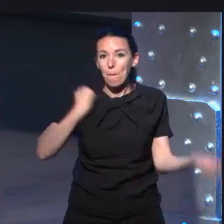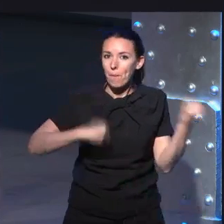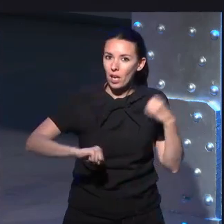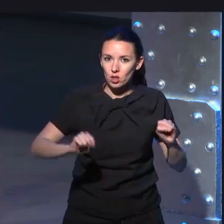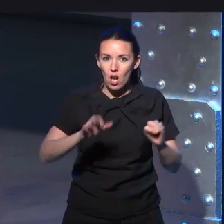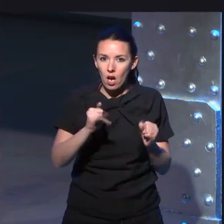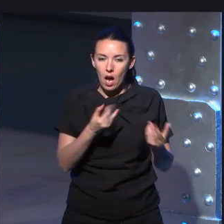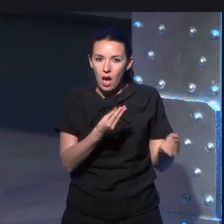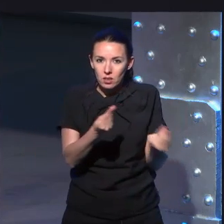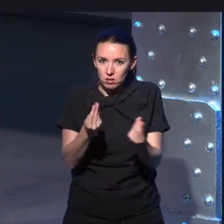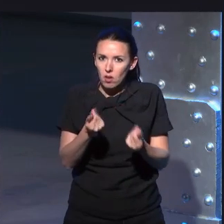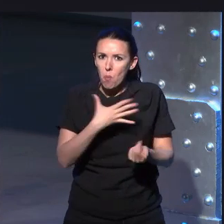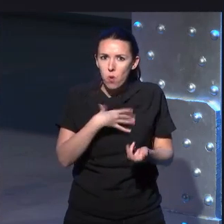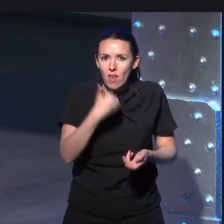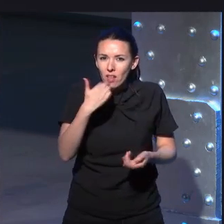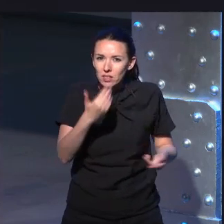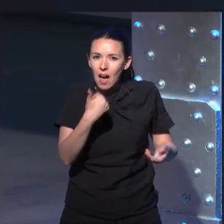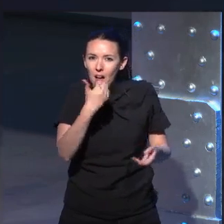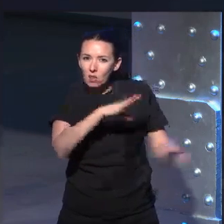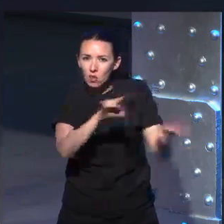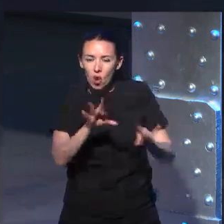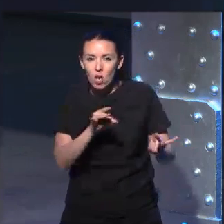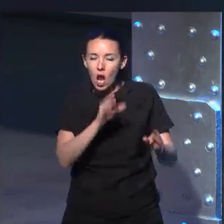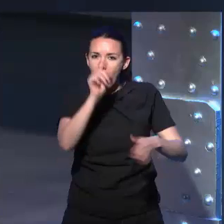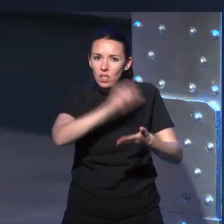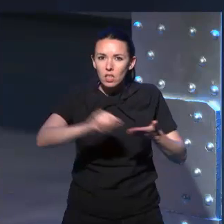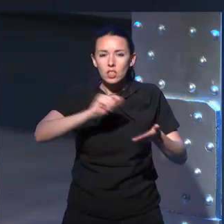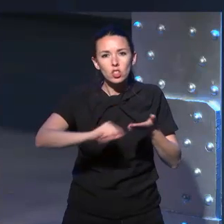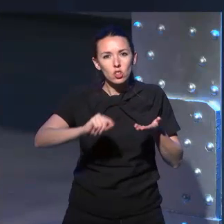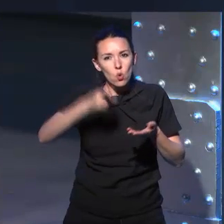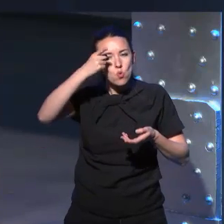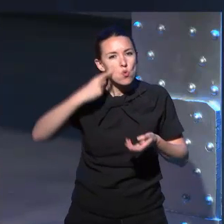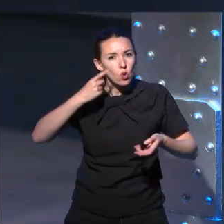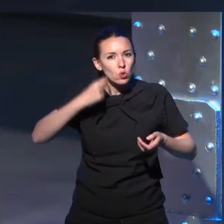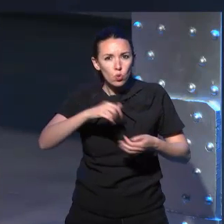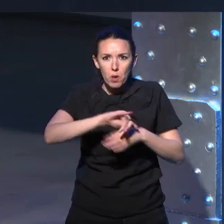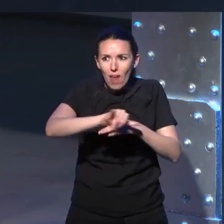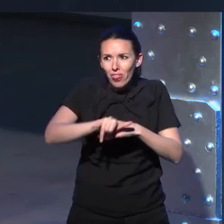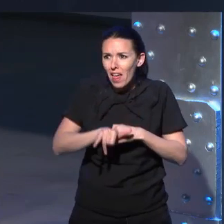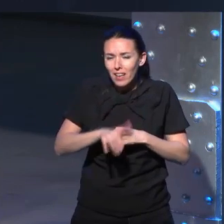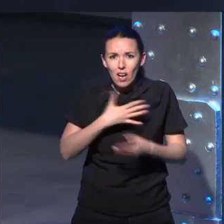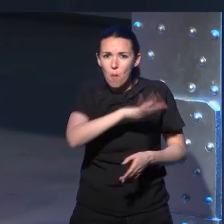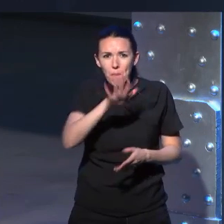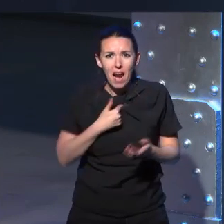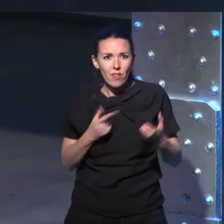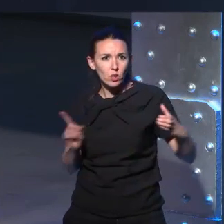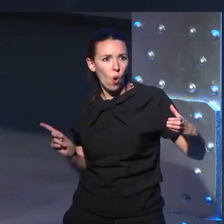de una carnosidad palpable, descritos por sus costumbres con tal proximidad que te codeas con ellos en los múltiples